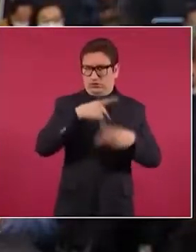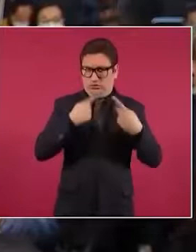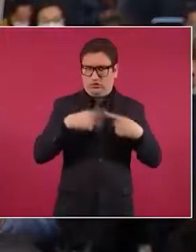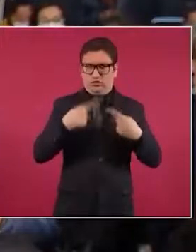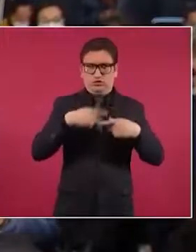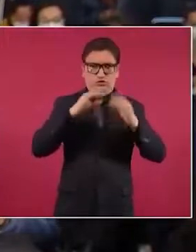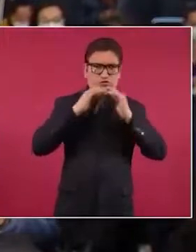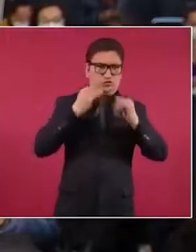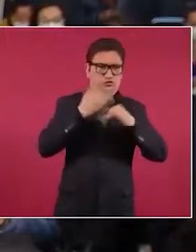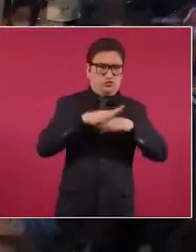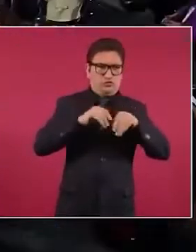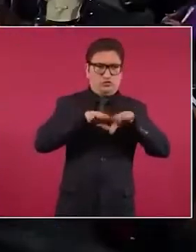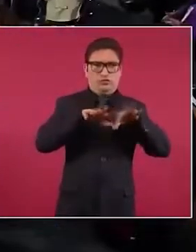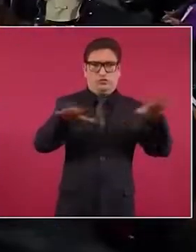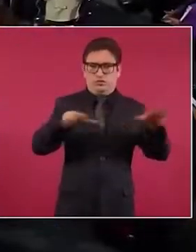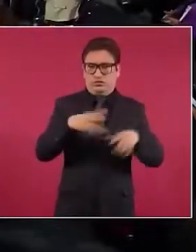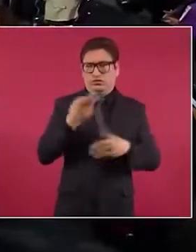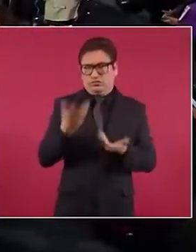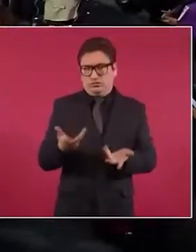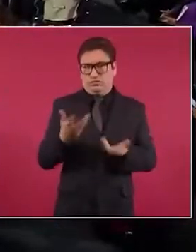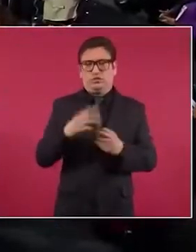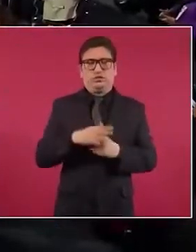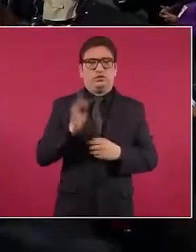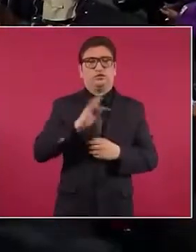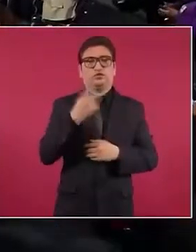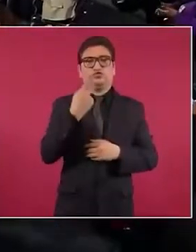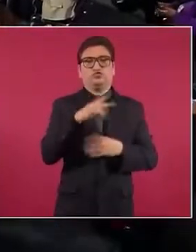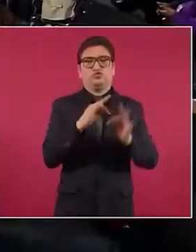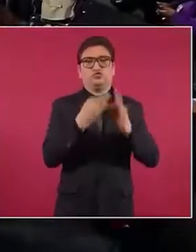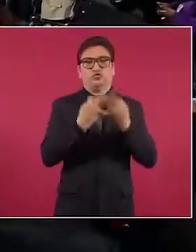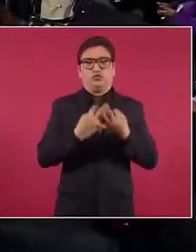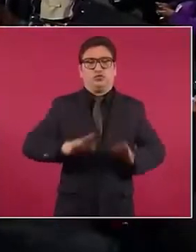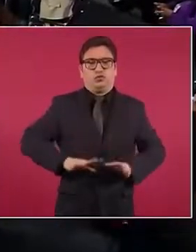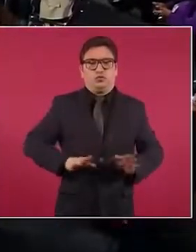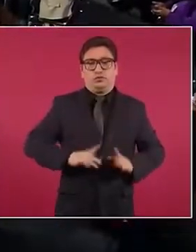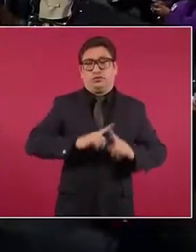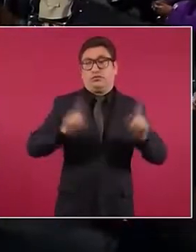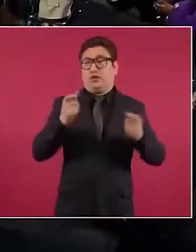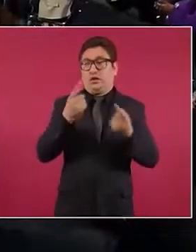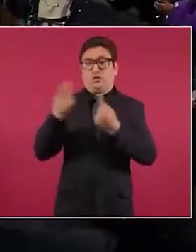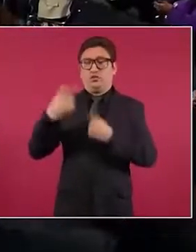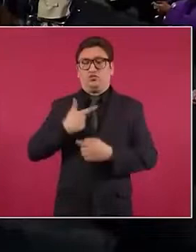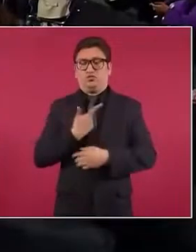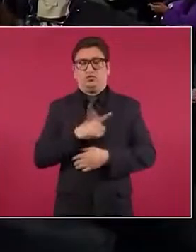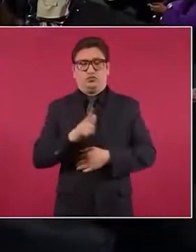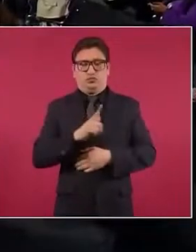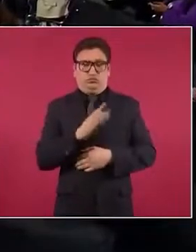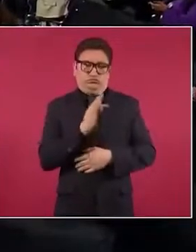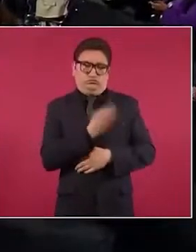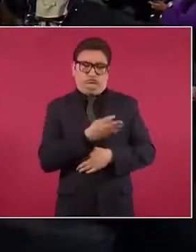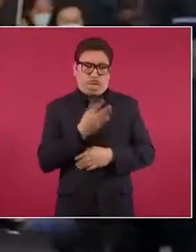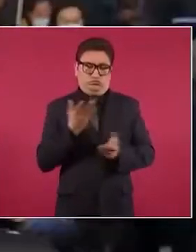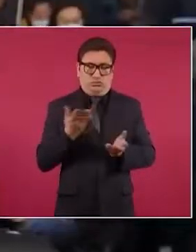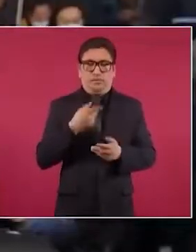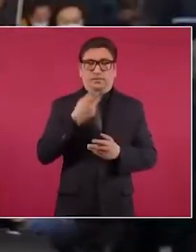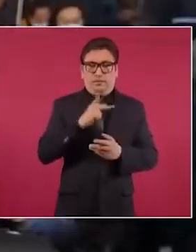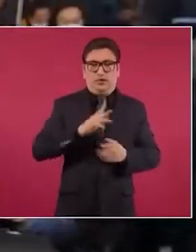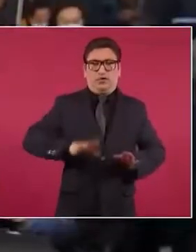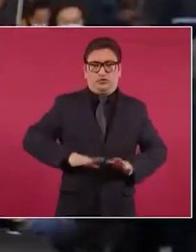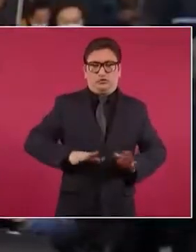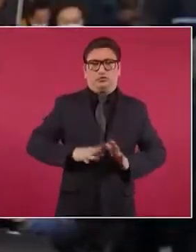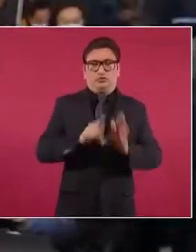de comunicación, tal vez en un estilo que a algunos no les guste, ¿verdad? Es aceptable eso, que los estilos periodísticos